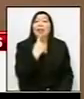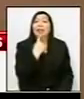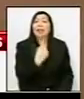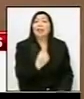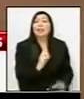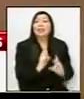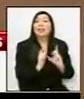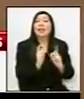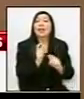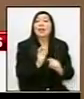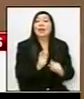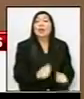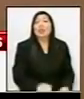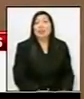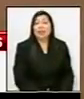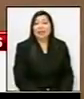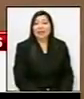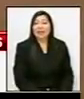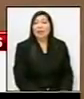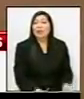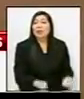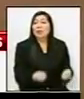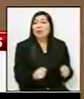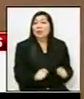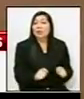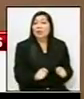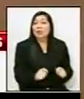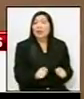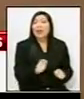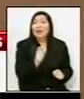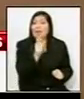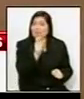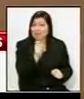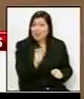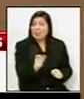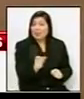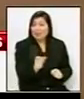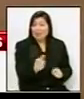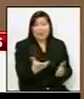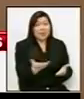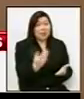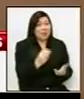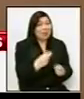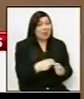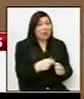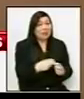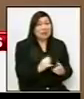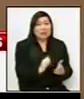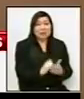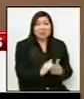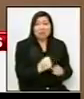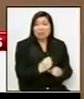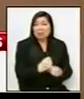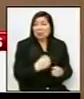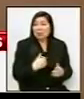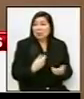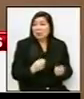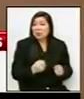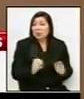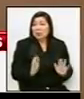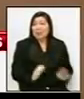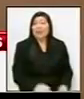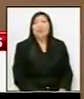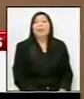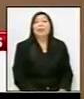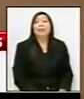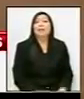corresponde al Congreso suspender al funcionario. Si el hecho no fuera tan grave, si el funcionario está en funciones, lo podemos suspender.